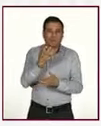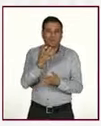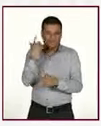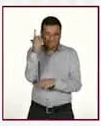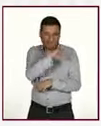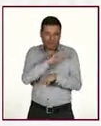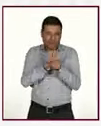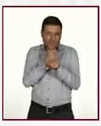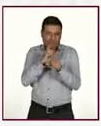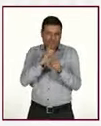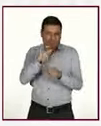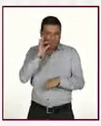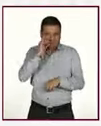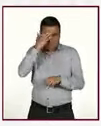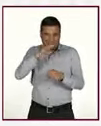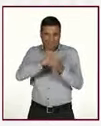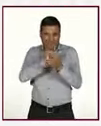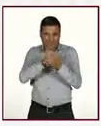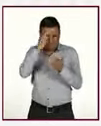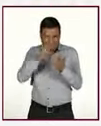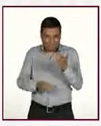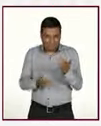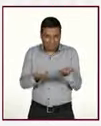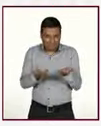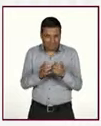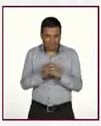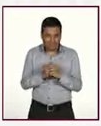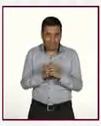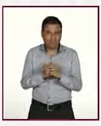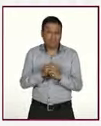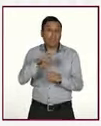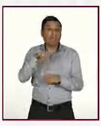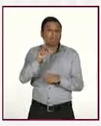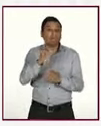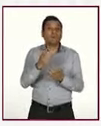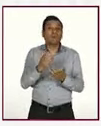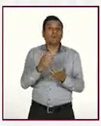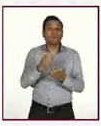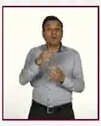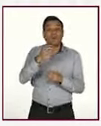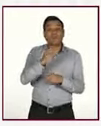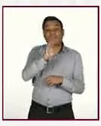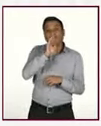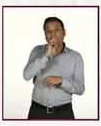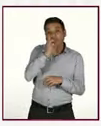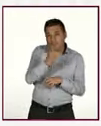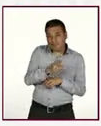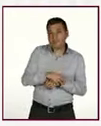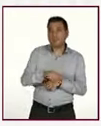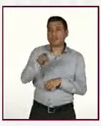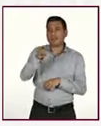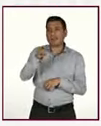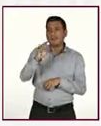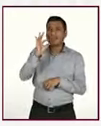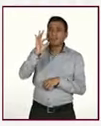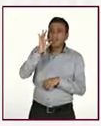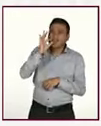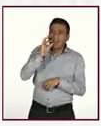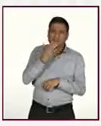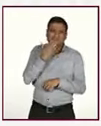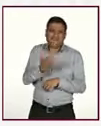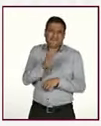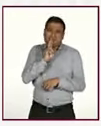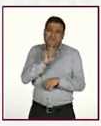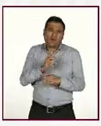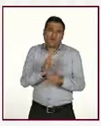marihuana es ilegal, pero en el contexto las señoras se sienten más seguras con los chicos fumando marihuana que si está vacío y llegan los